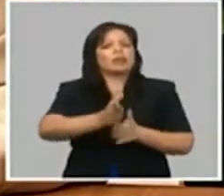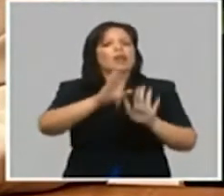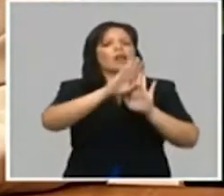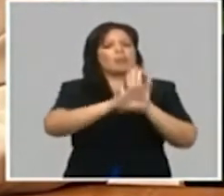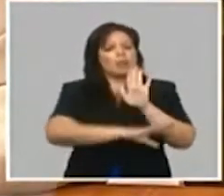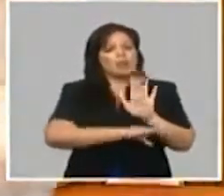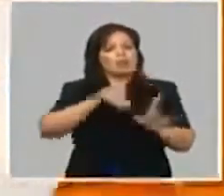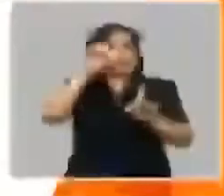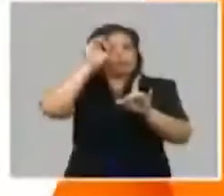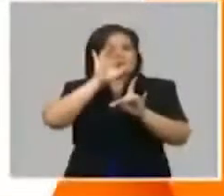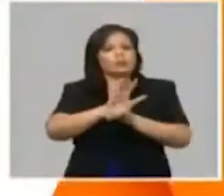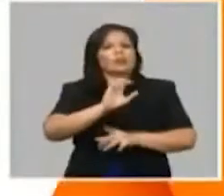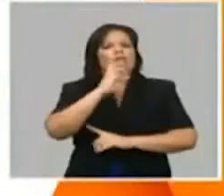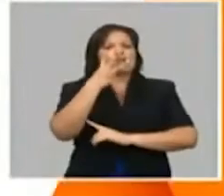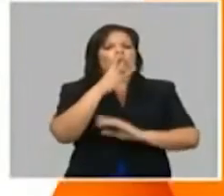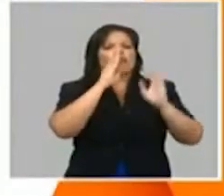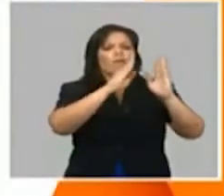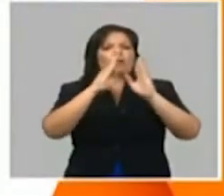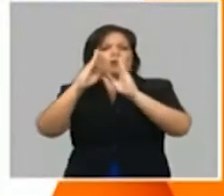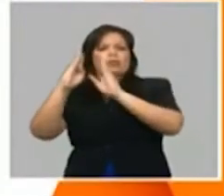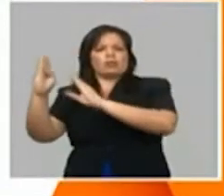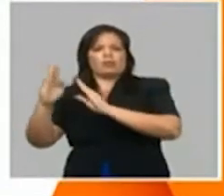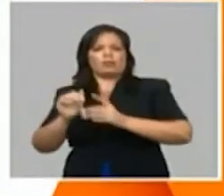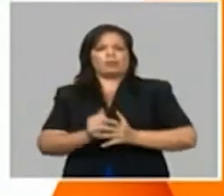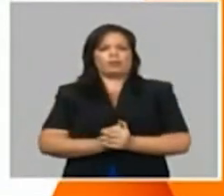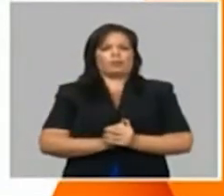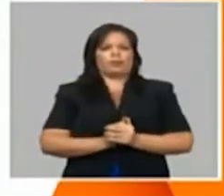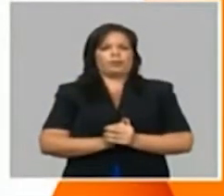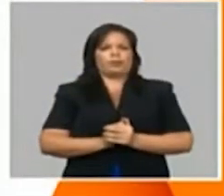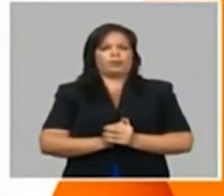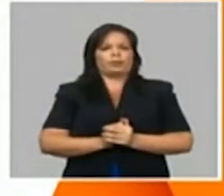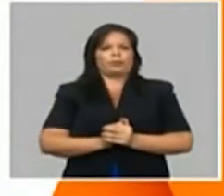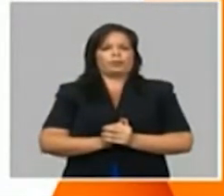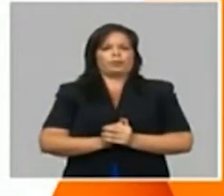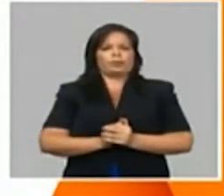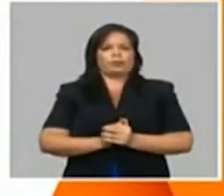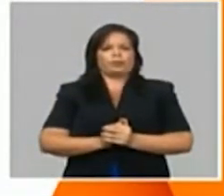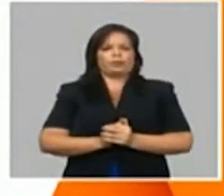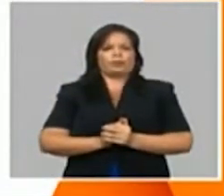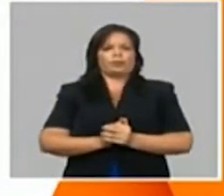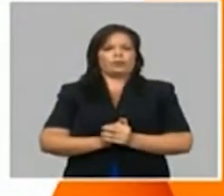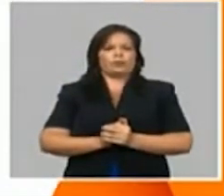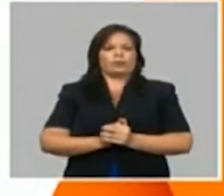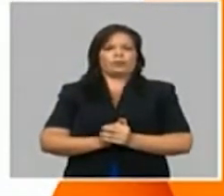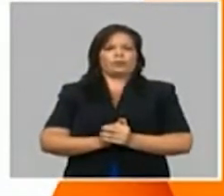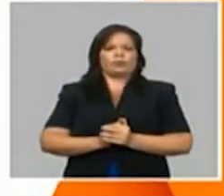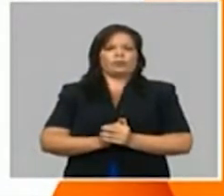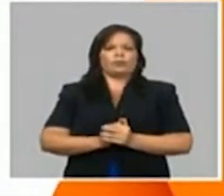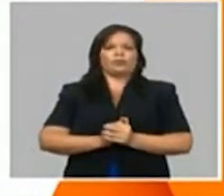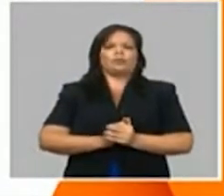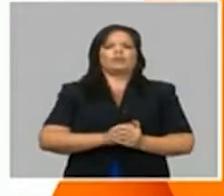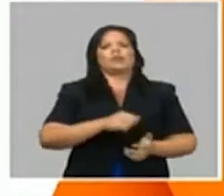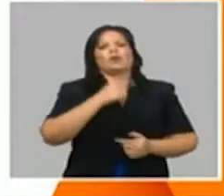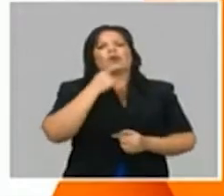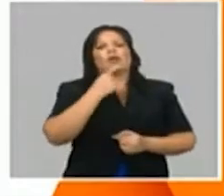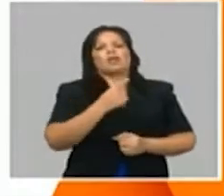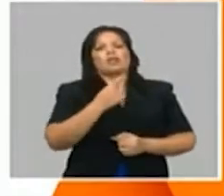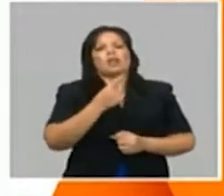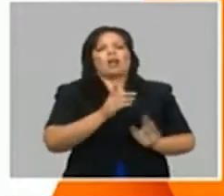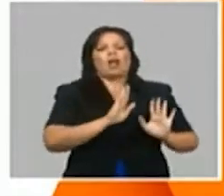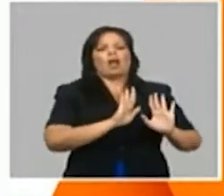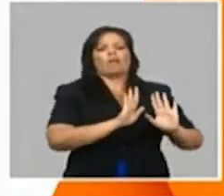desde el inicio para las tres fases. El no declarar en abandono las cargas no comerciales de las personas